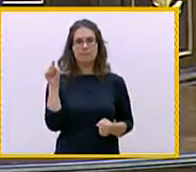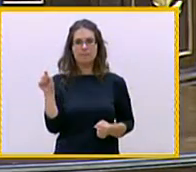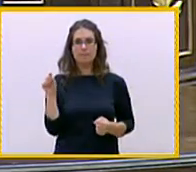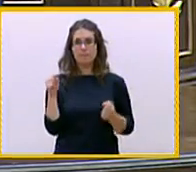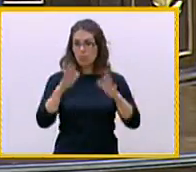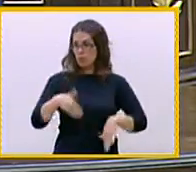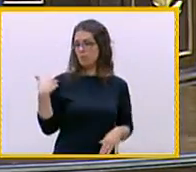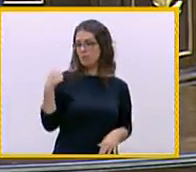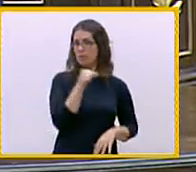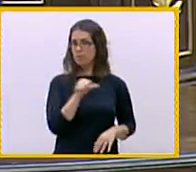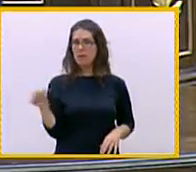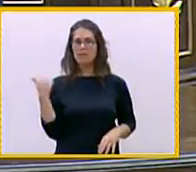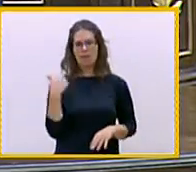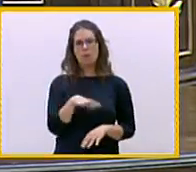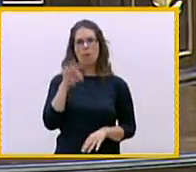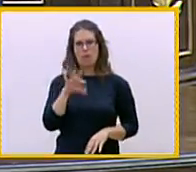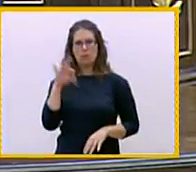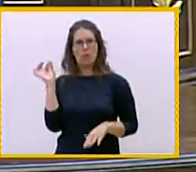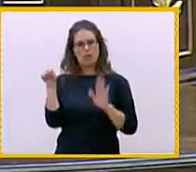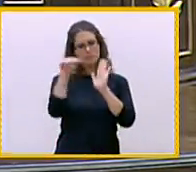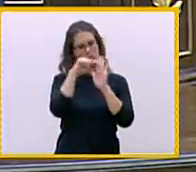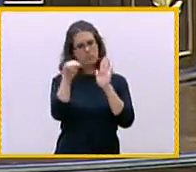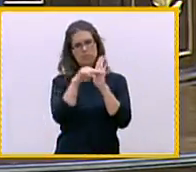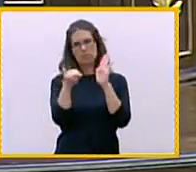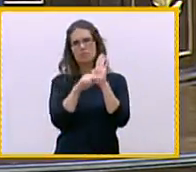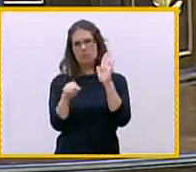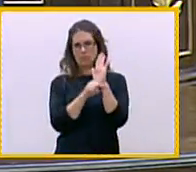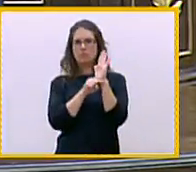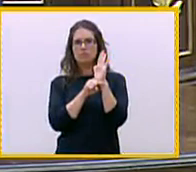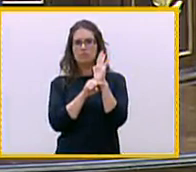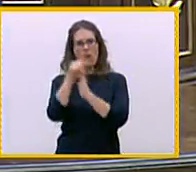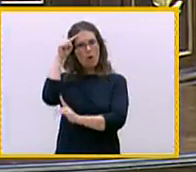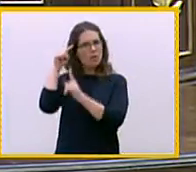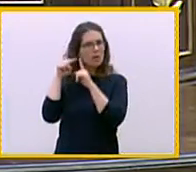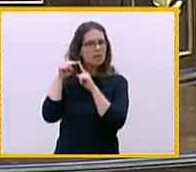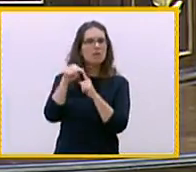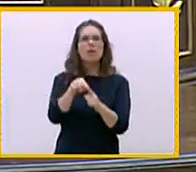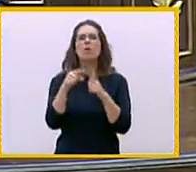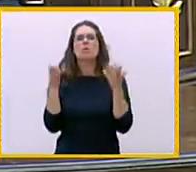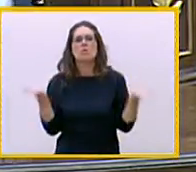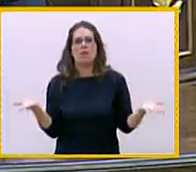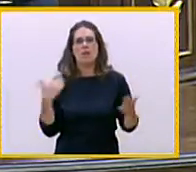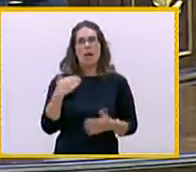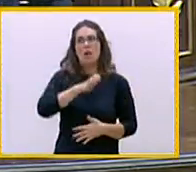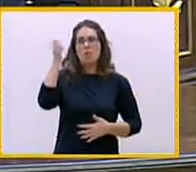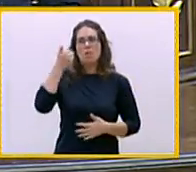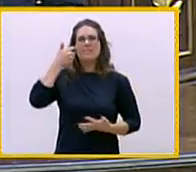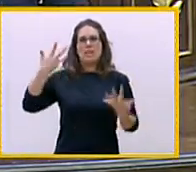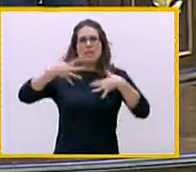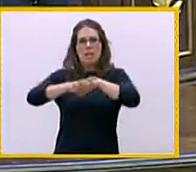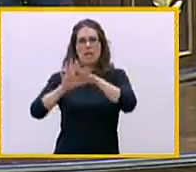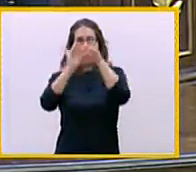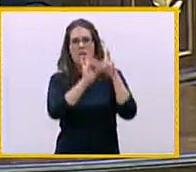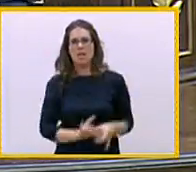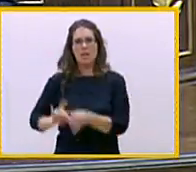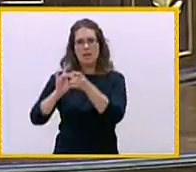semana ha tomado decisiones concretas en esa dirección, destinadas a lograr una Europa más integrada, más competitiva y